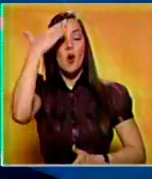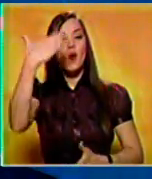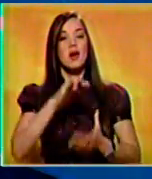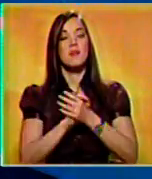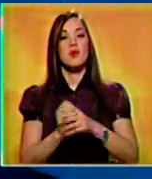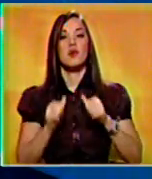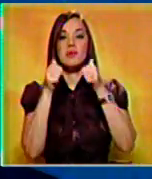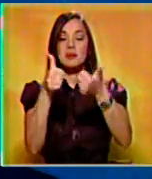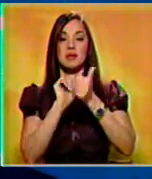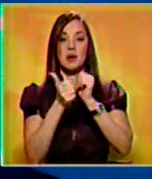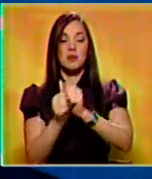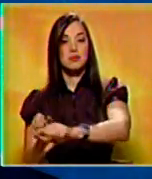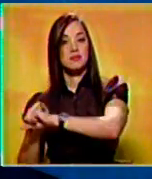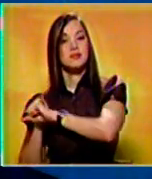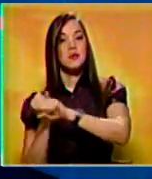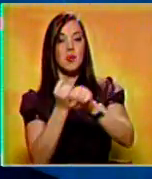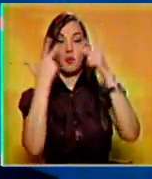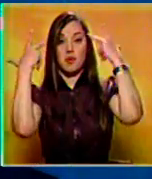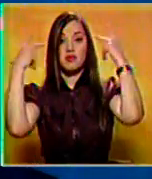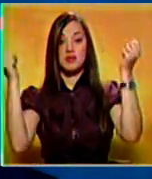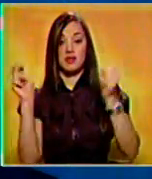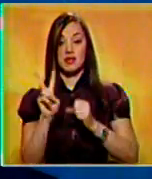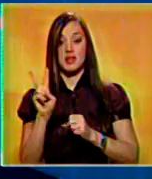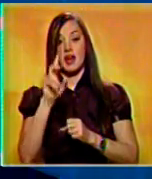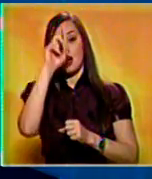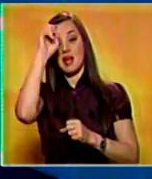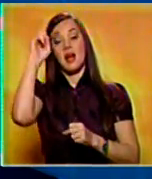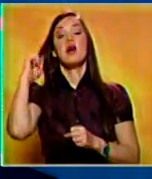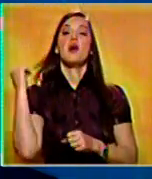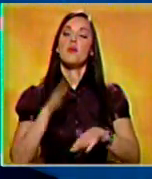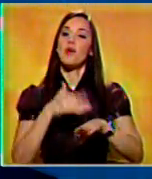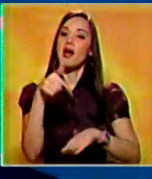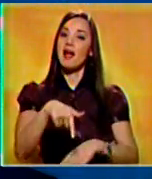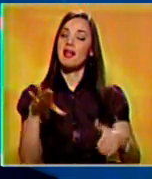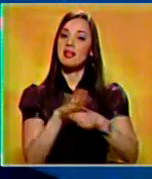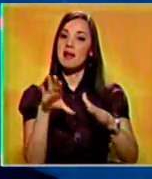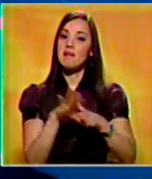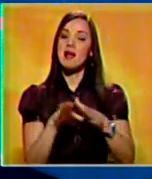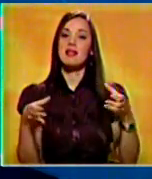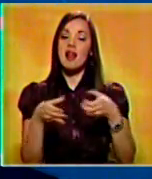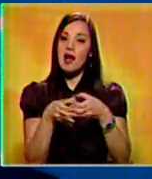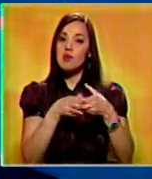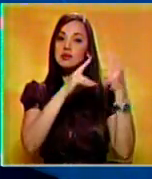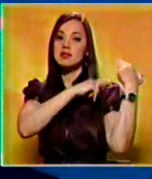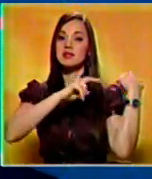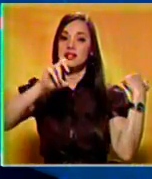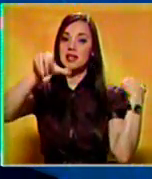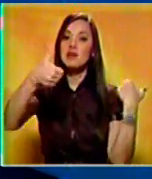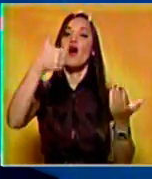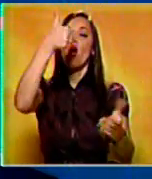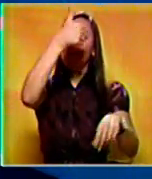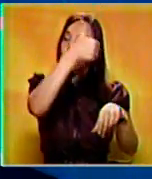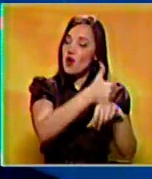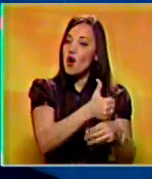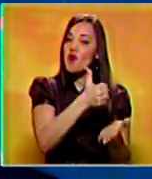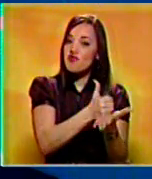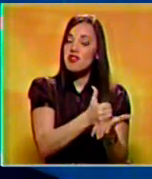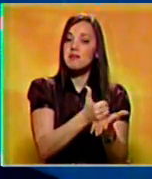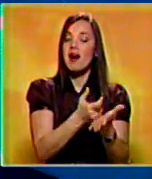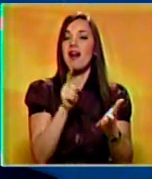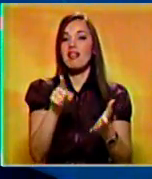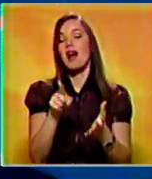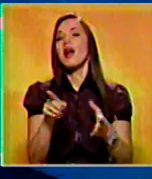Hola amigos, comenzamos los deportes con el béisbol profesional venezolano porque este martes la Junta Directiva de la Liga Venezolana de Béisbol fue ratificada de manera unánime en una